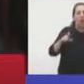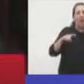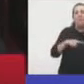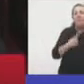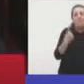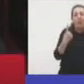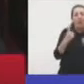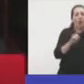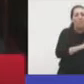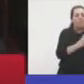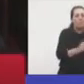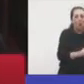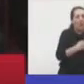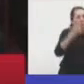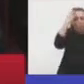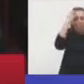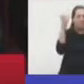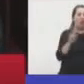acaba de decir circulizar.